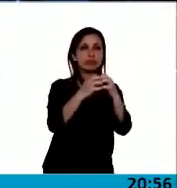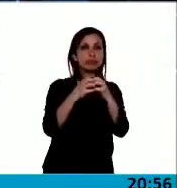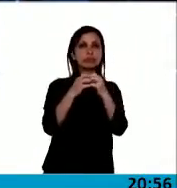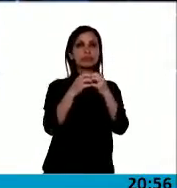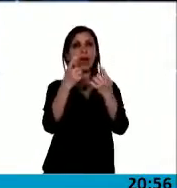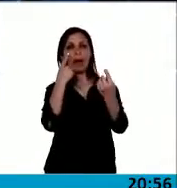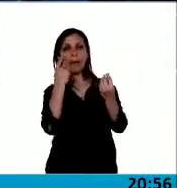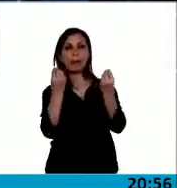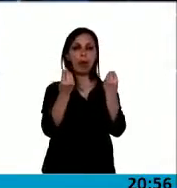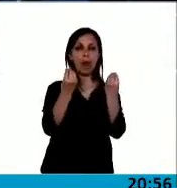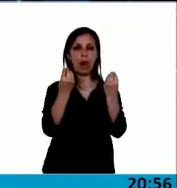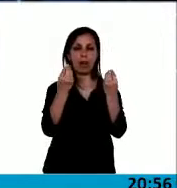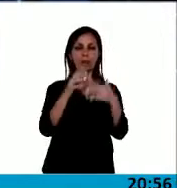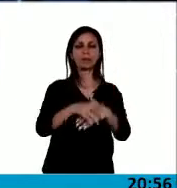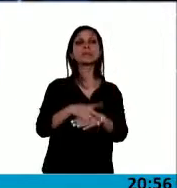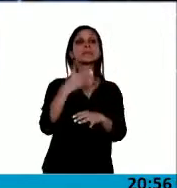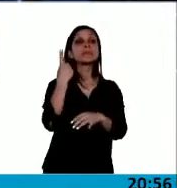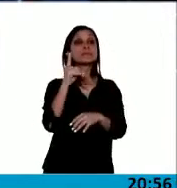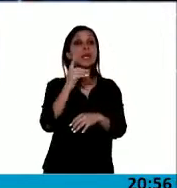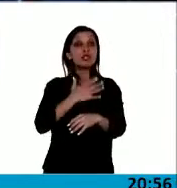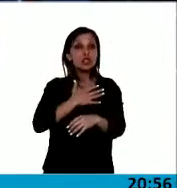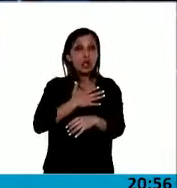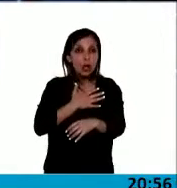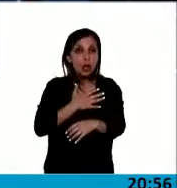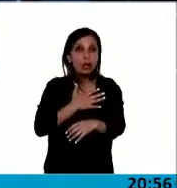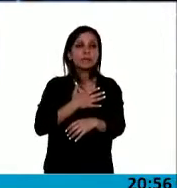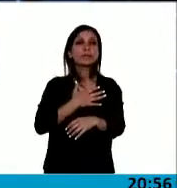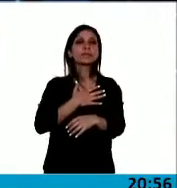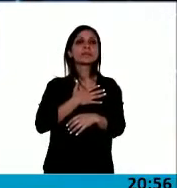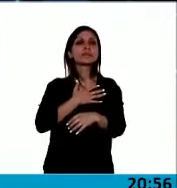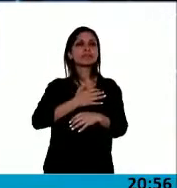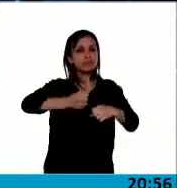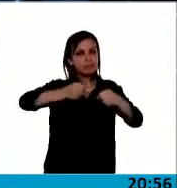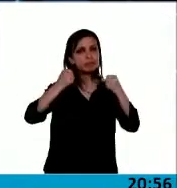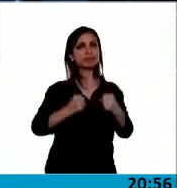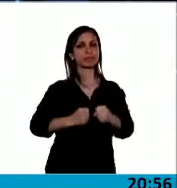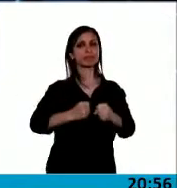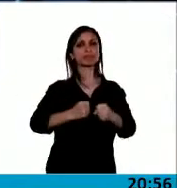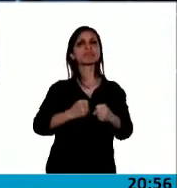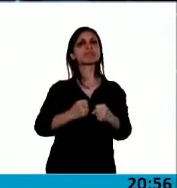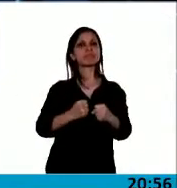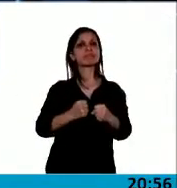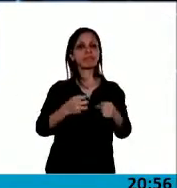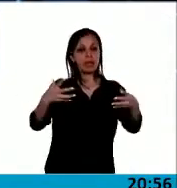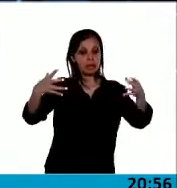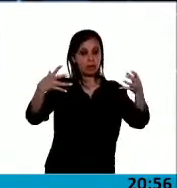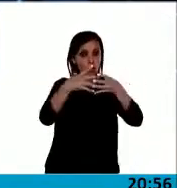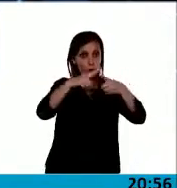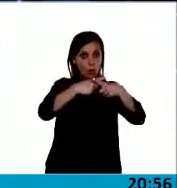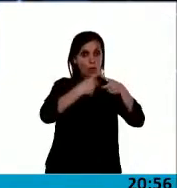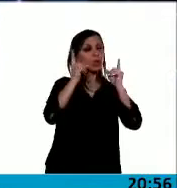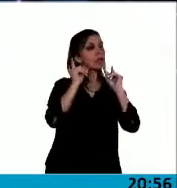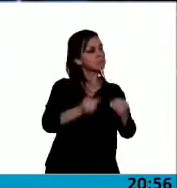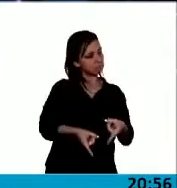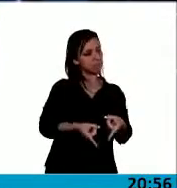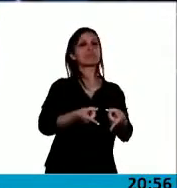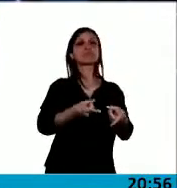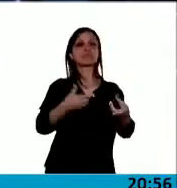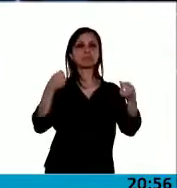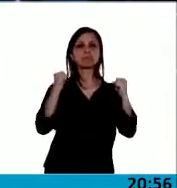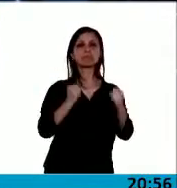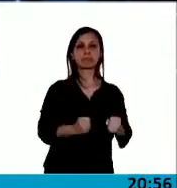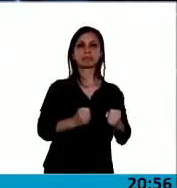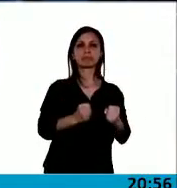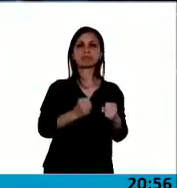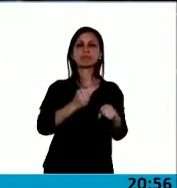iniciativas. Ahora, señor presidente, yo soy de los que está convencido y mi bloque está convencido de